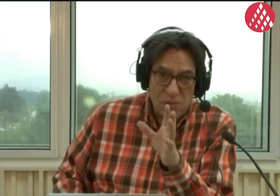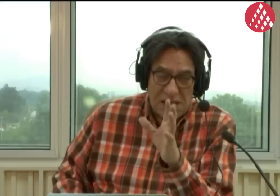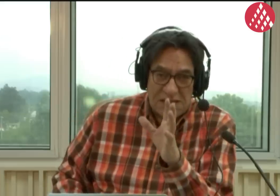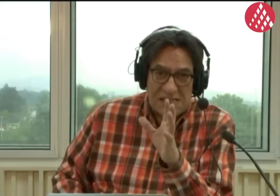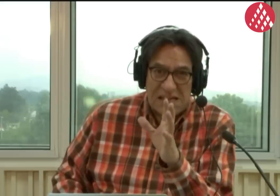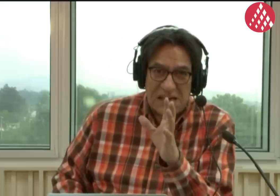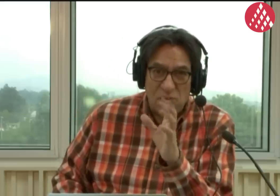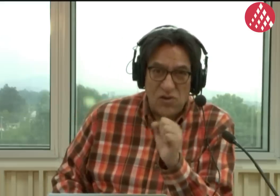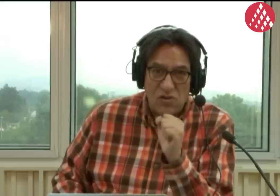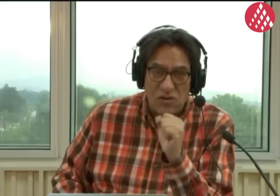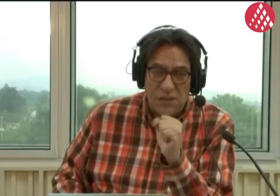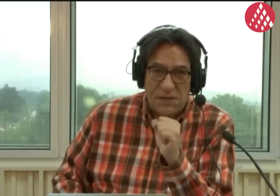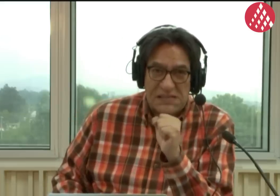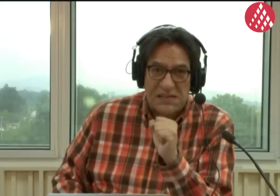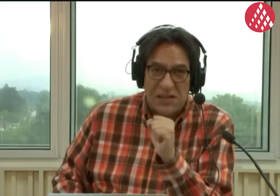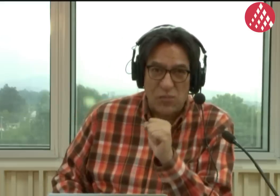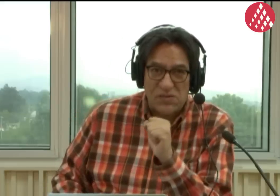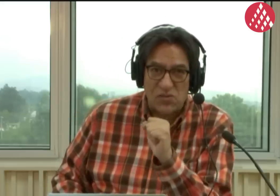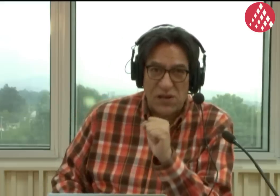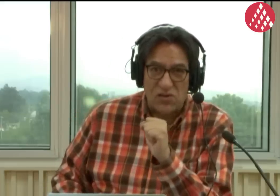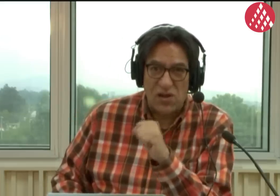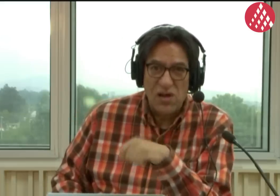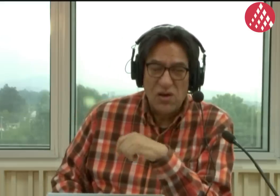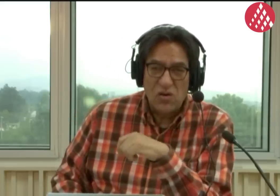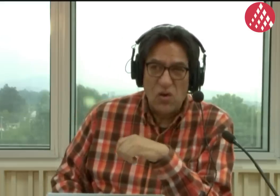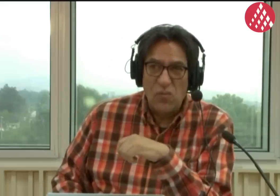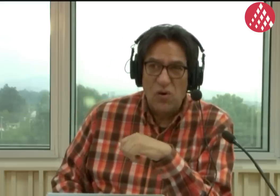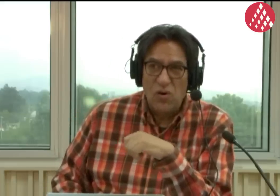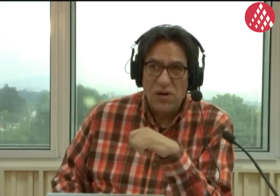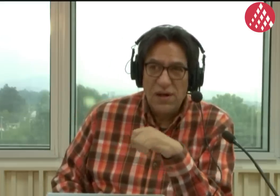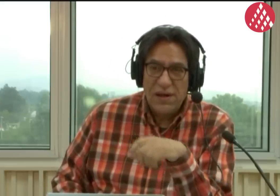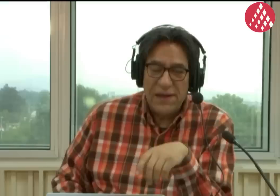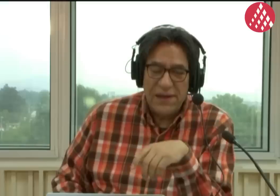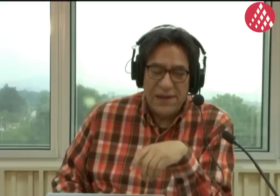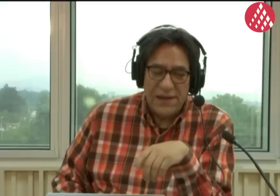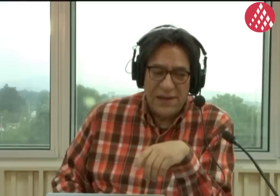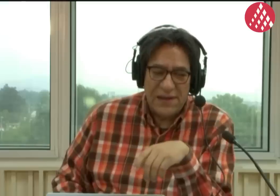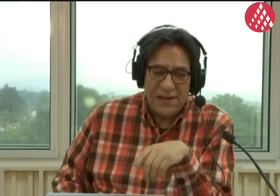muy importante esta reunión con el presidente López Obrador como